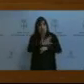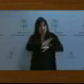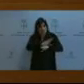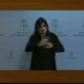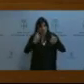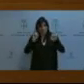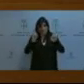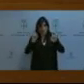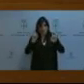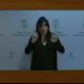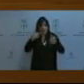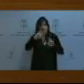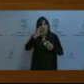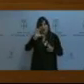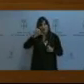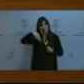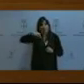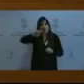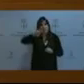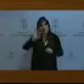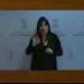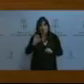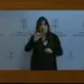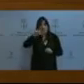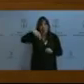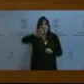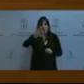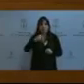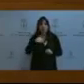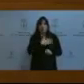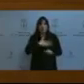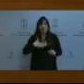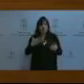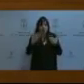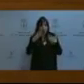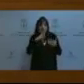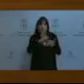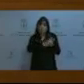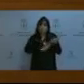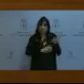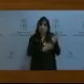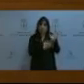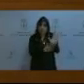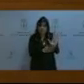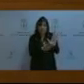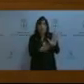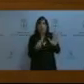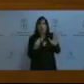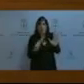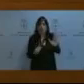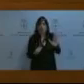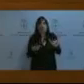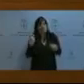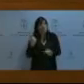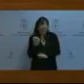haber presentado este texto, que es un buen texto, que venía ya con un respaldo muy importante